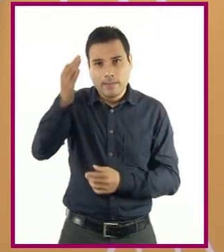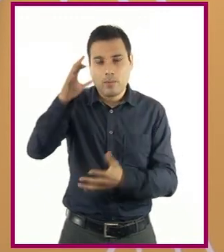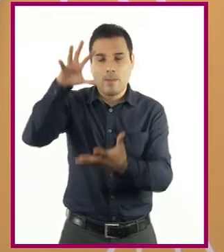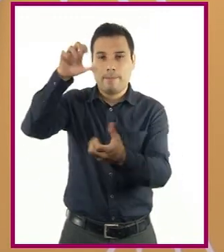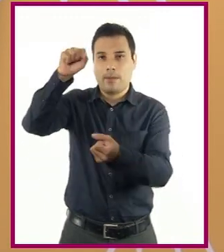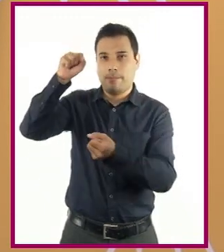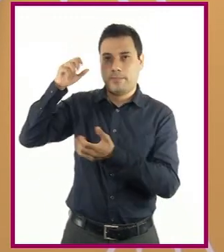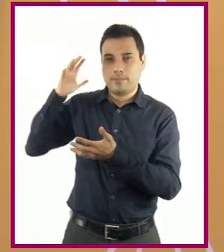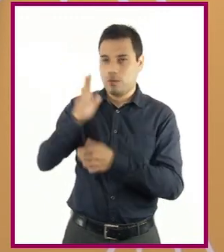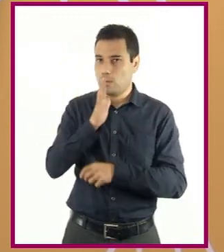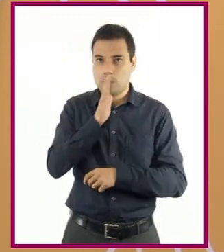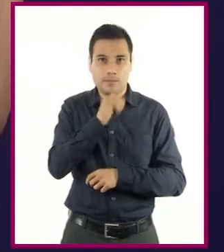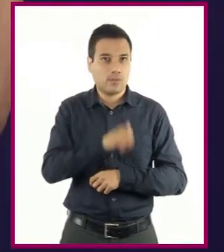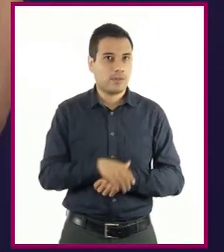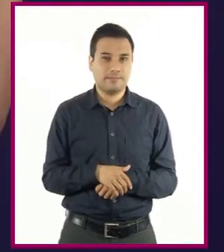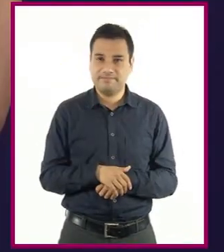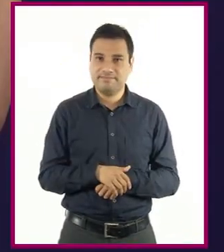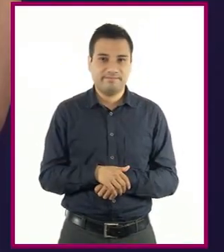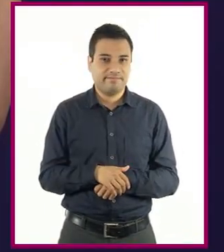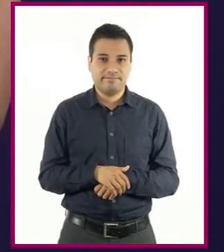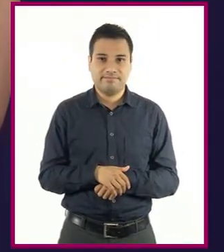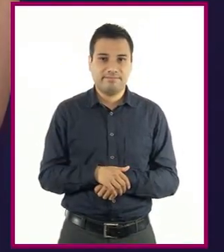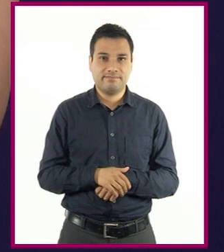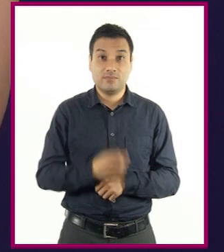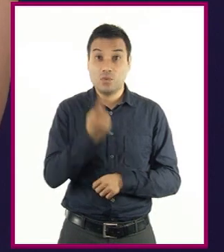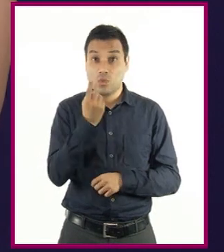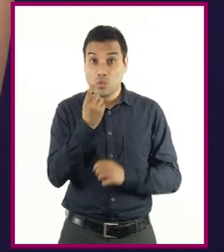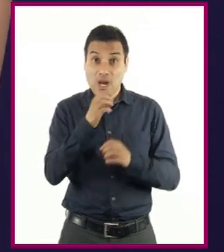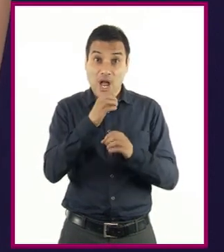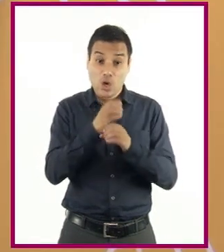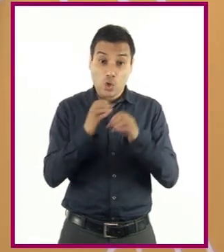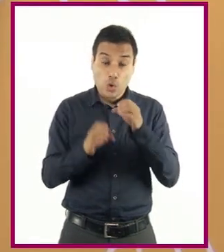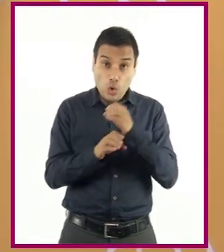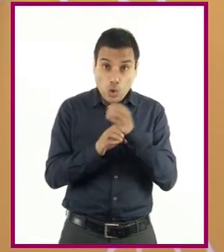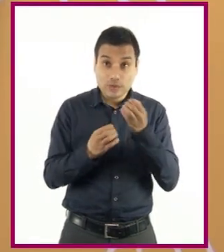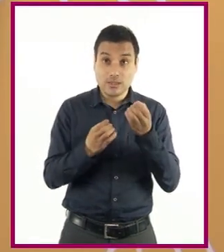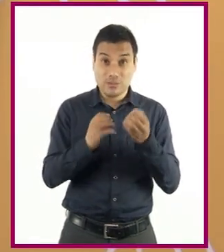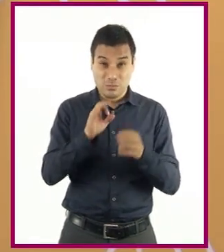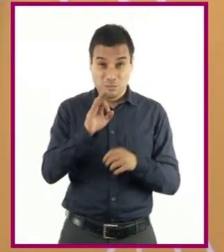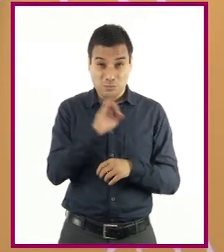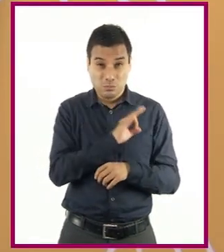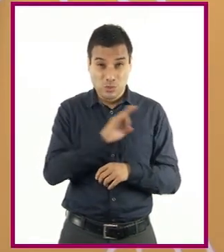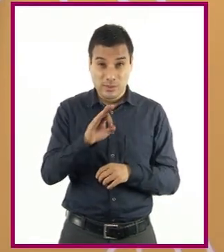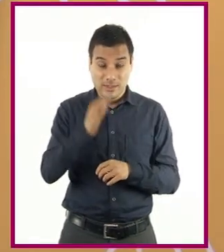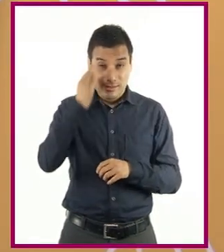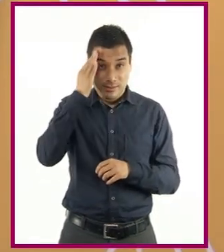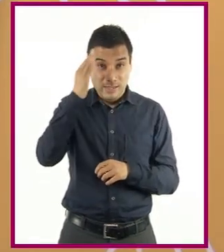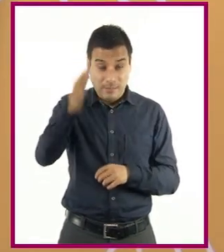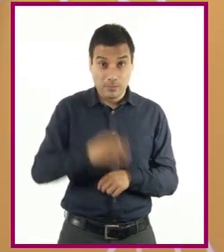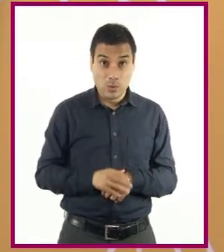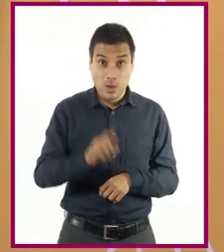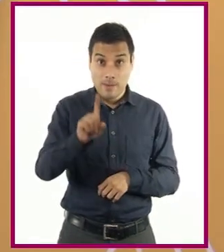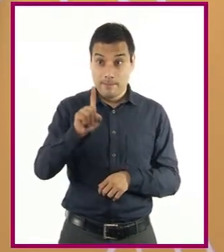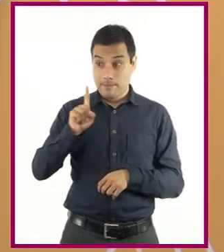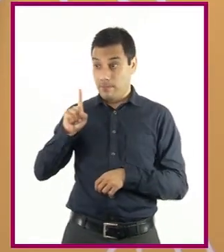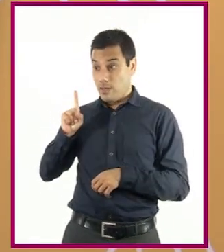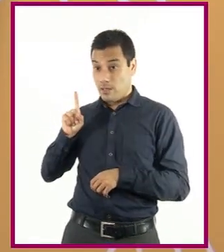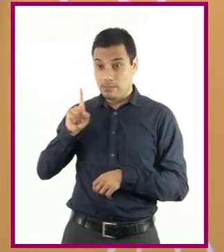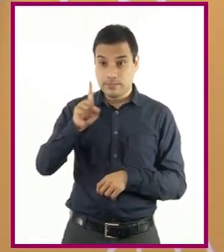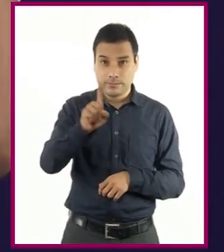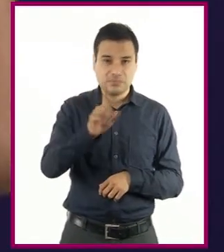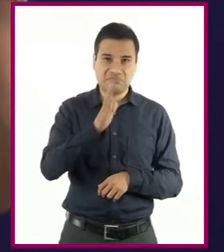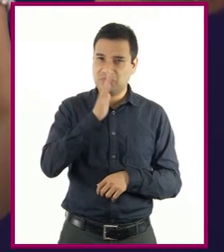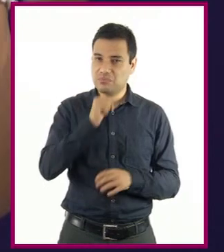alguna manera de evitar que un objeto material se mueva a través de la cuarta dimensión, es decir, se desplace en el